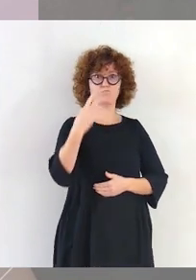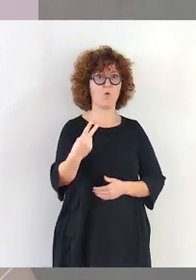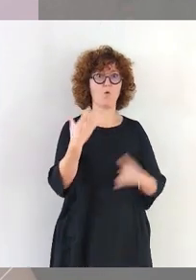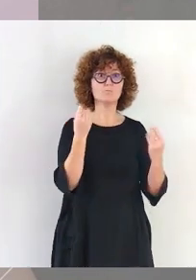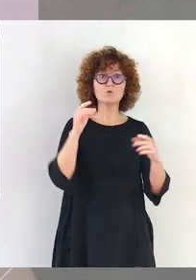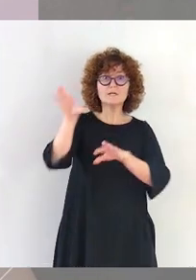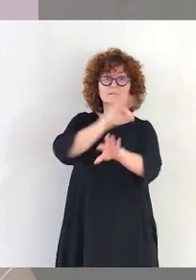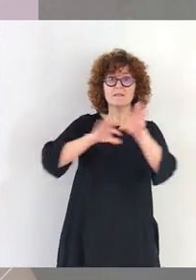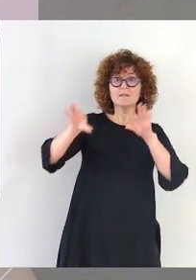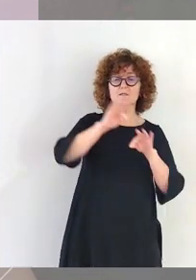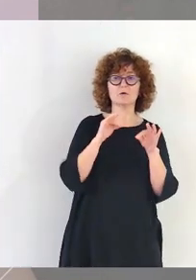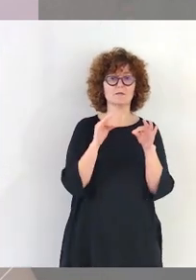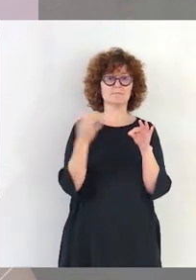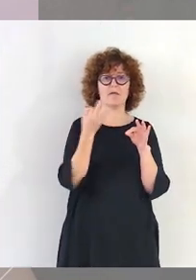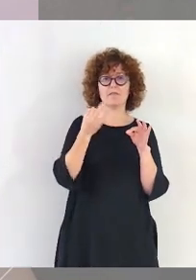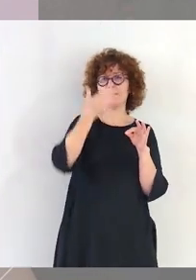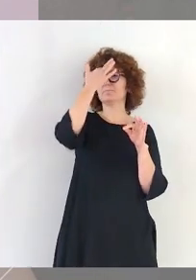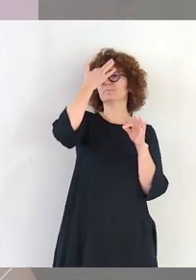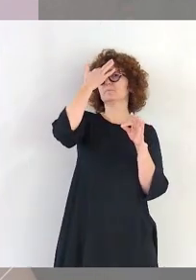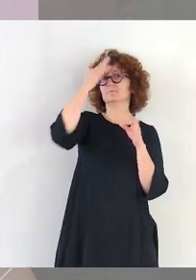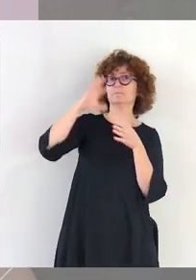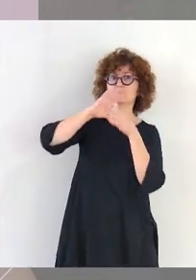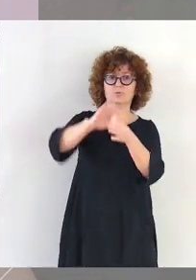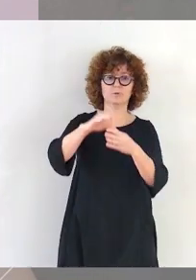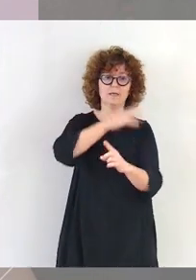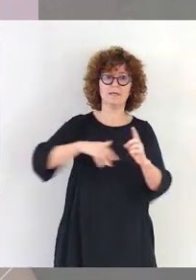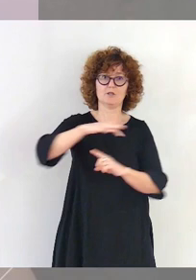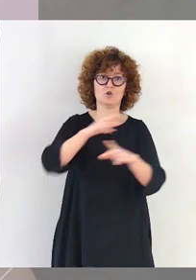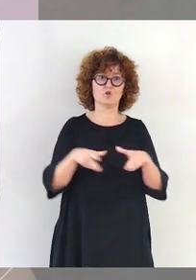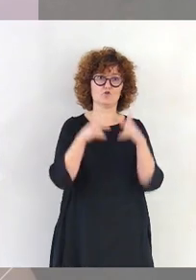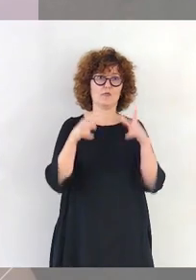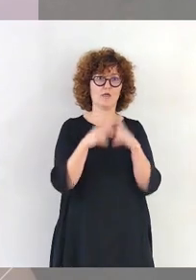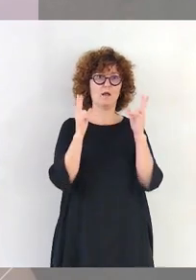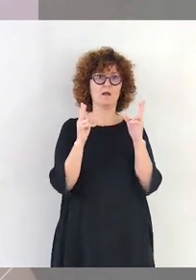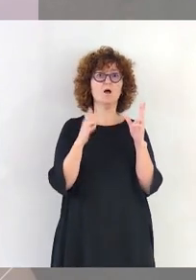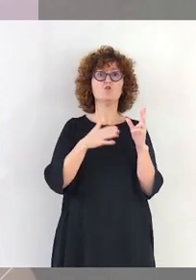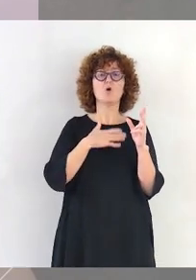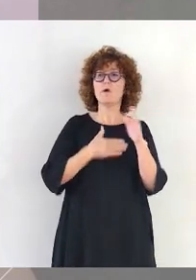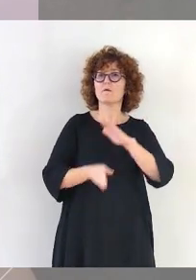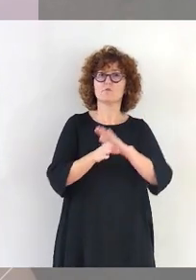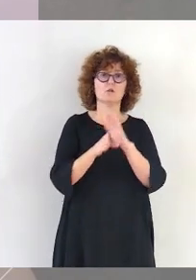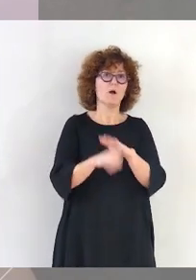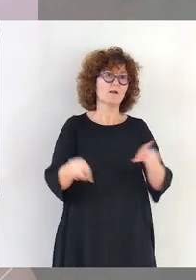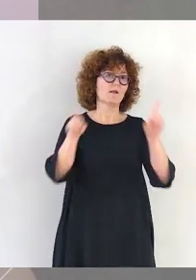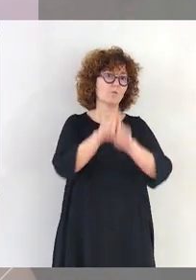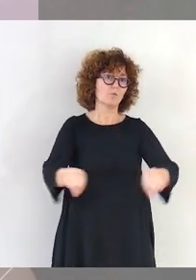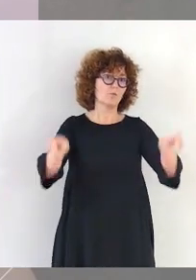tiene que mantener la conexión con el entorno social es decir no pueden figurar ahí como que son los matones del bar